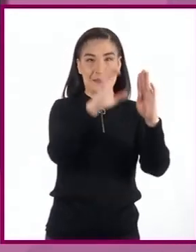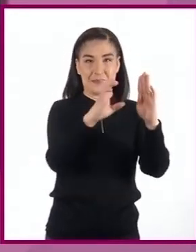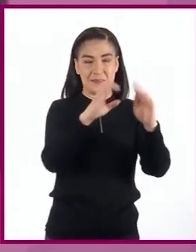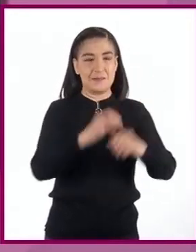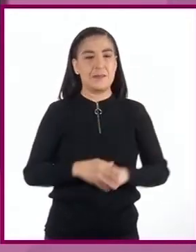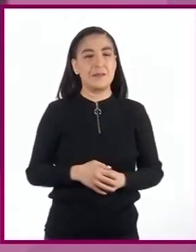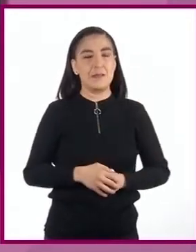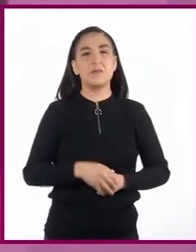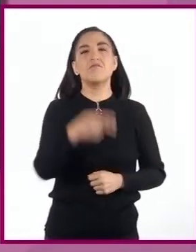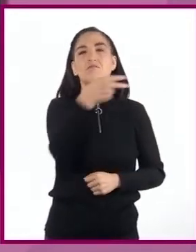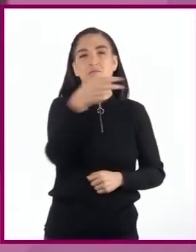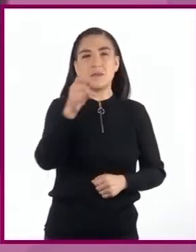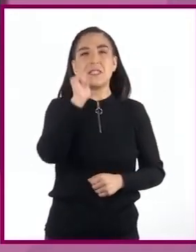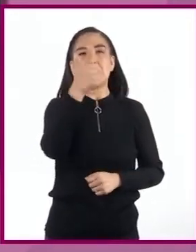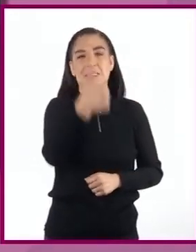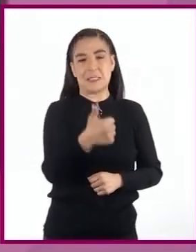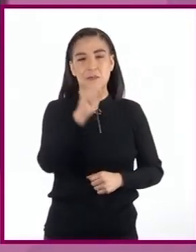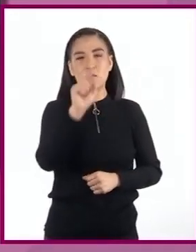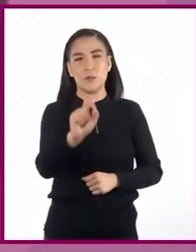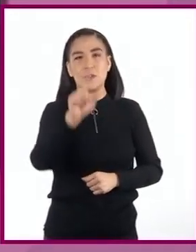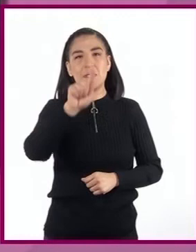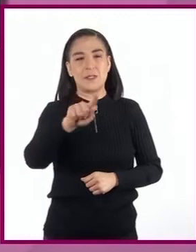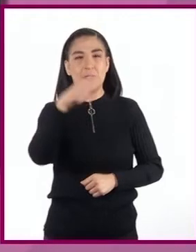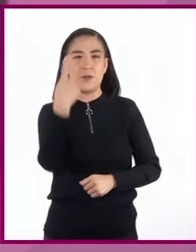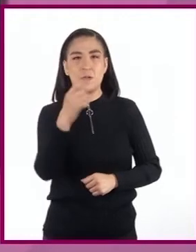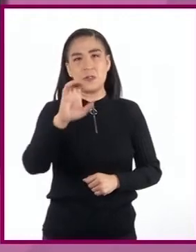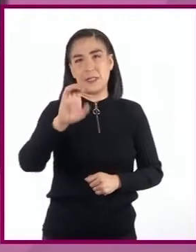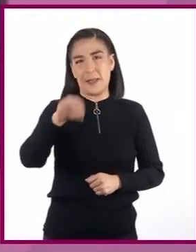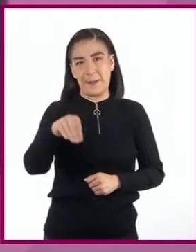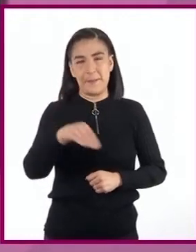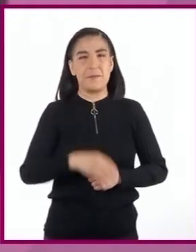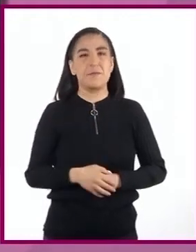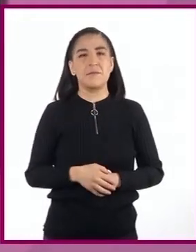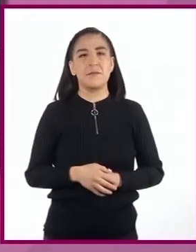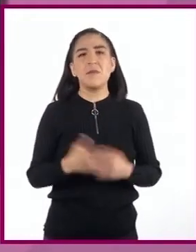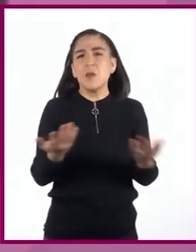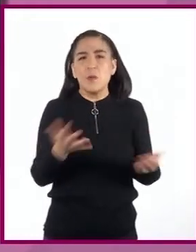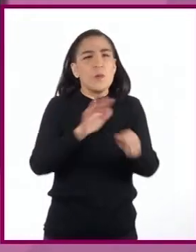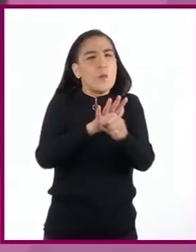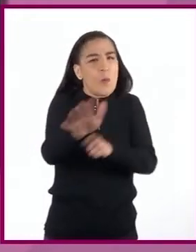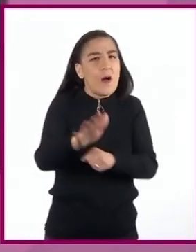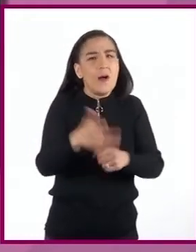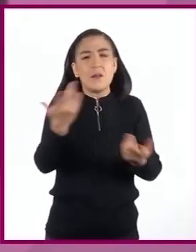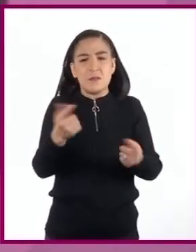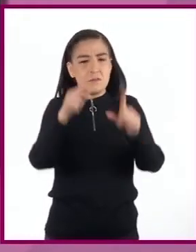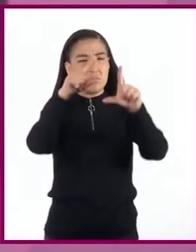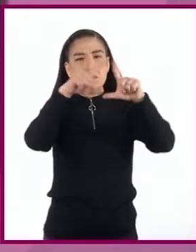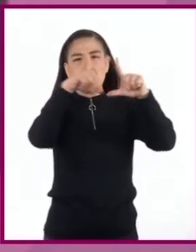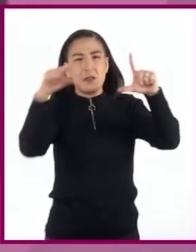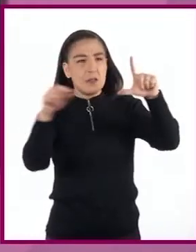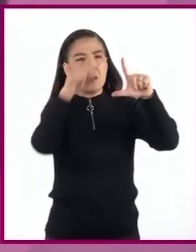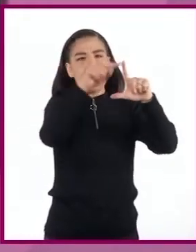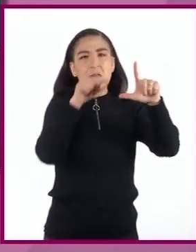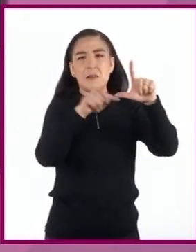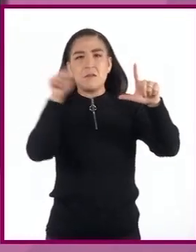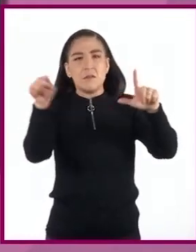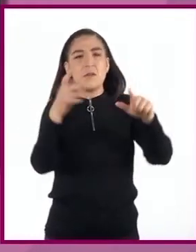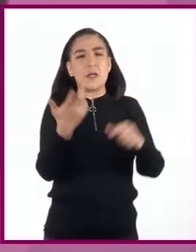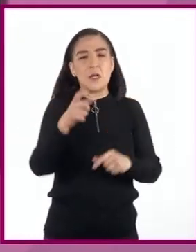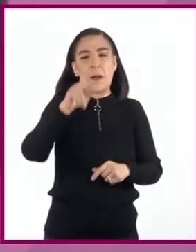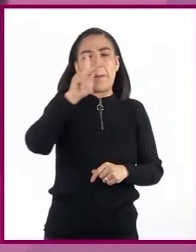mide 6.71 centímetros. ¿Cuál es el lado que le corresponde en el triángulo